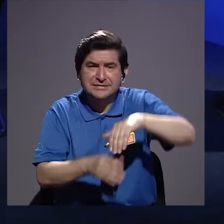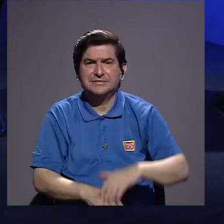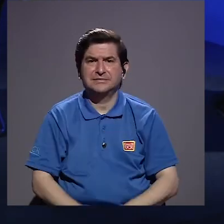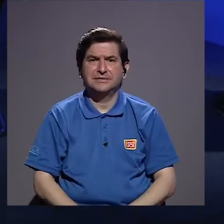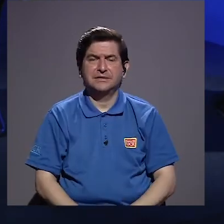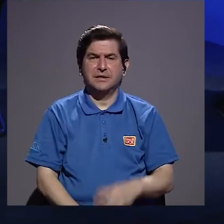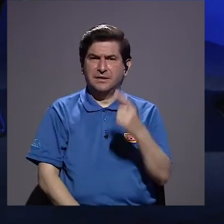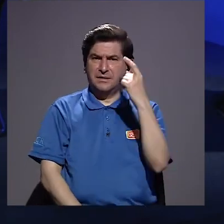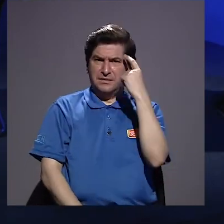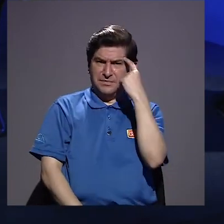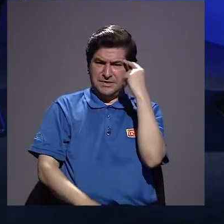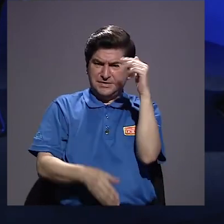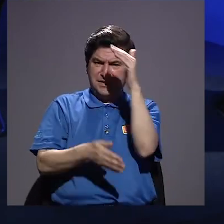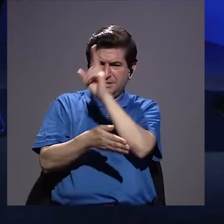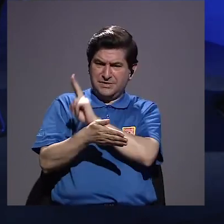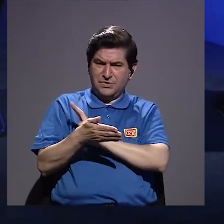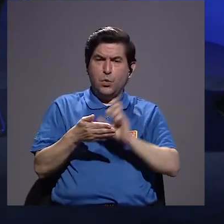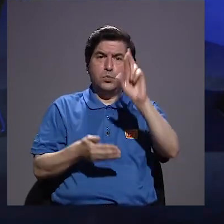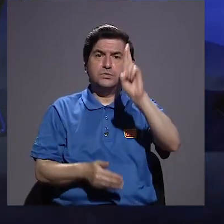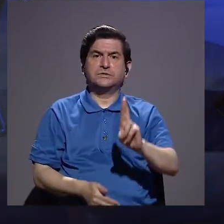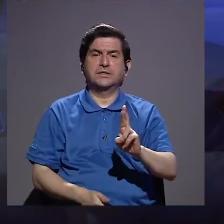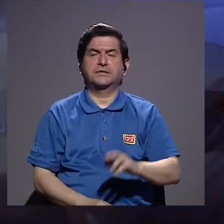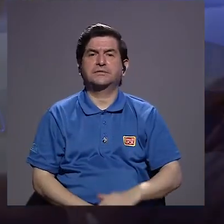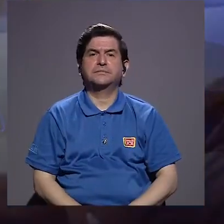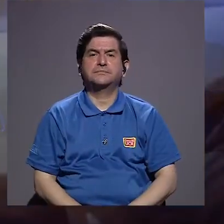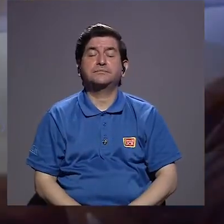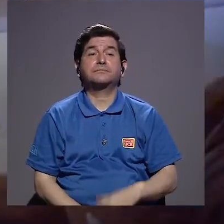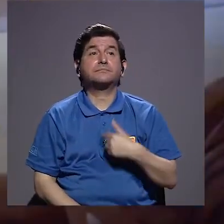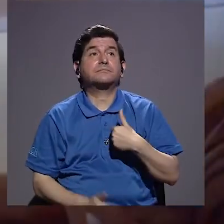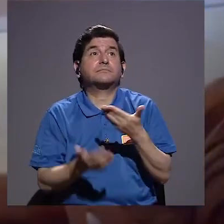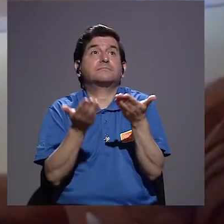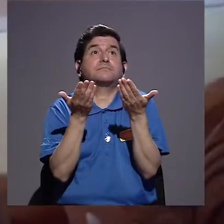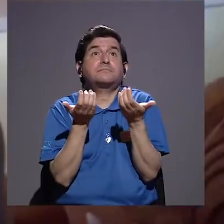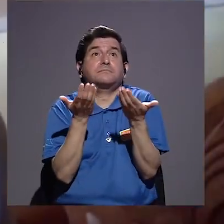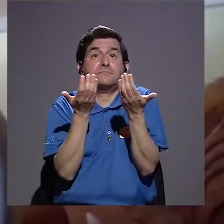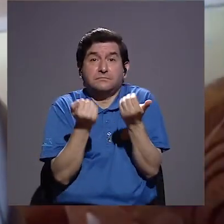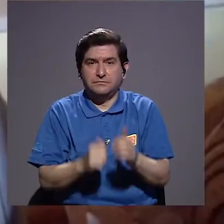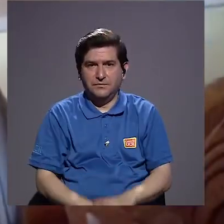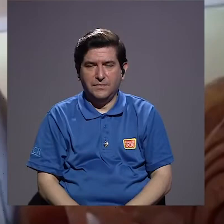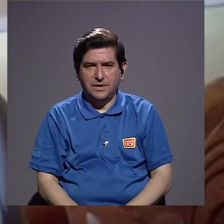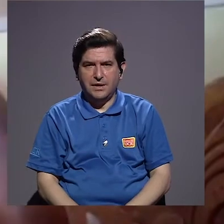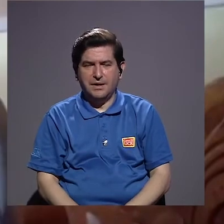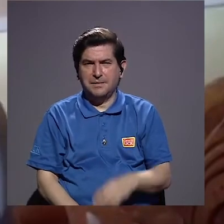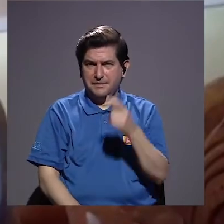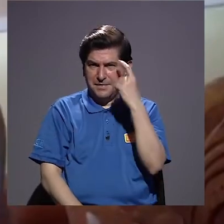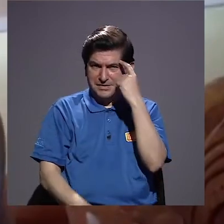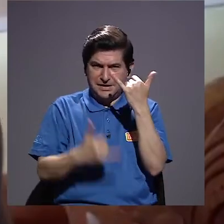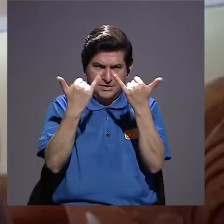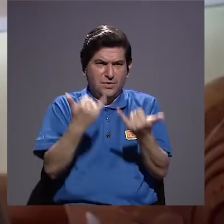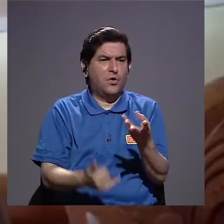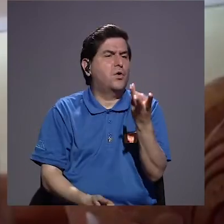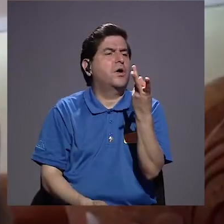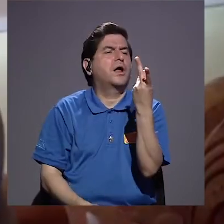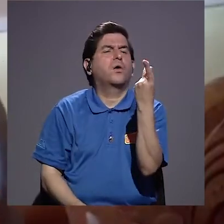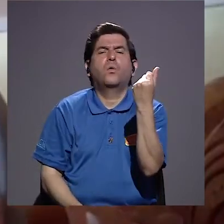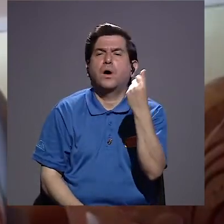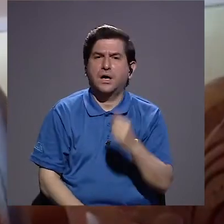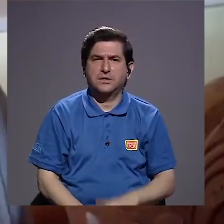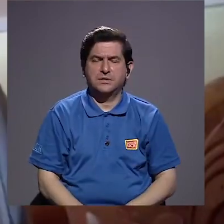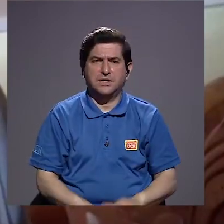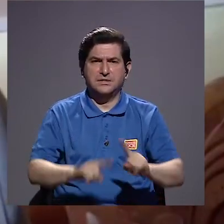en la Universidad de Costa Rica. Yo quisiera ver cuántos en este momento de